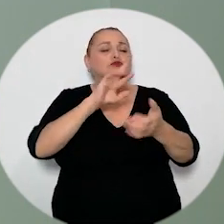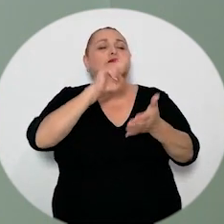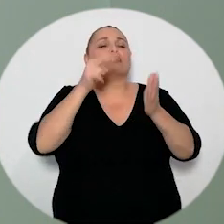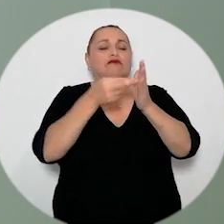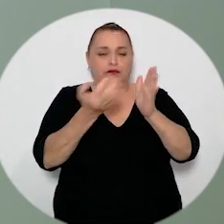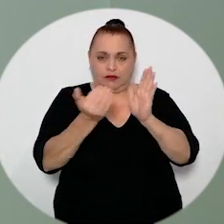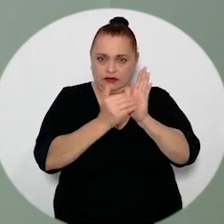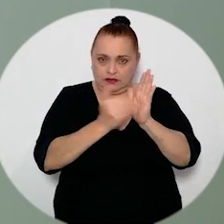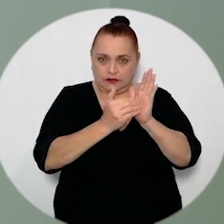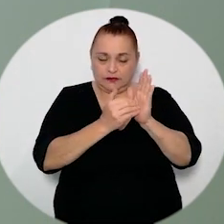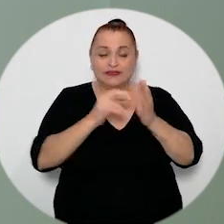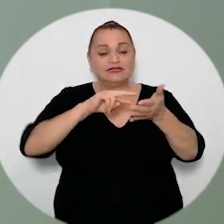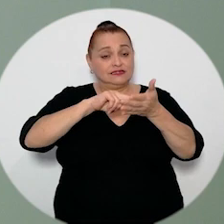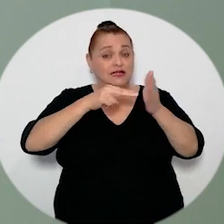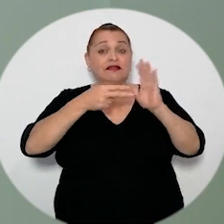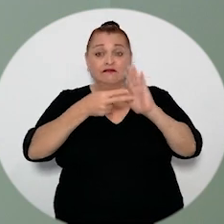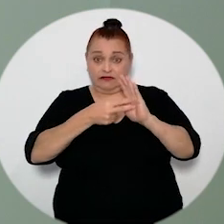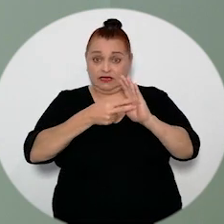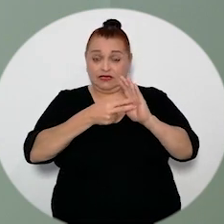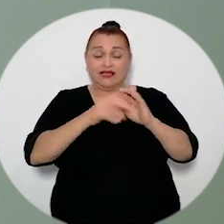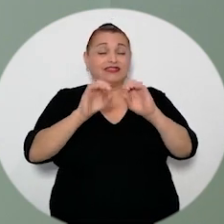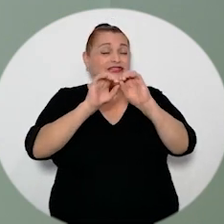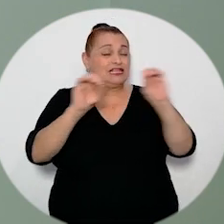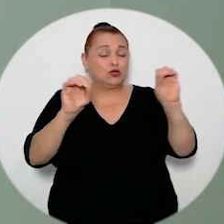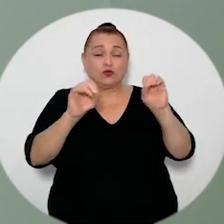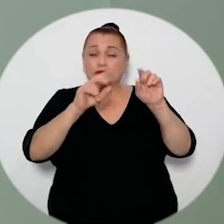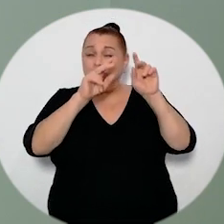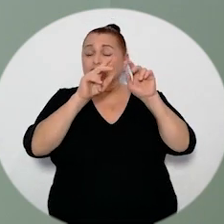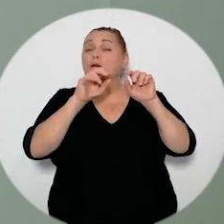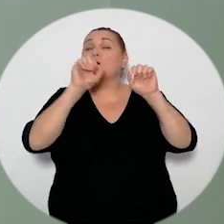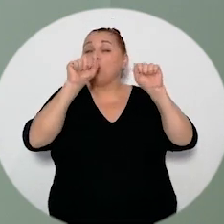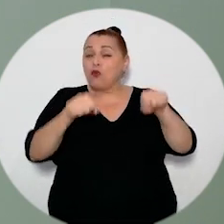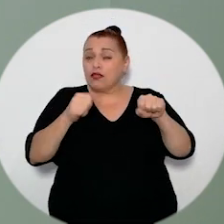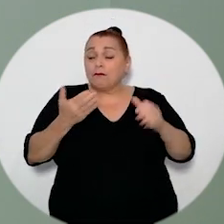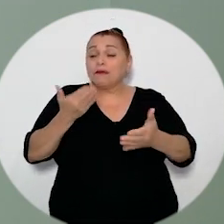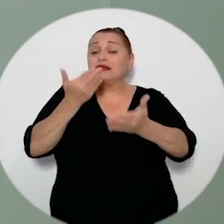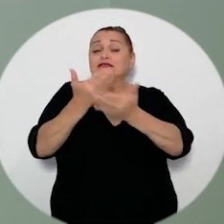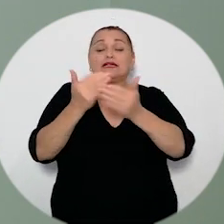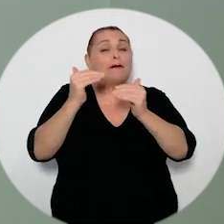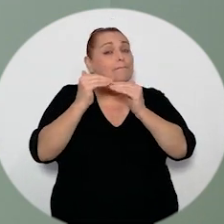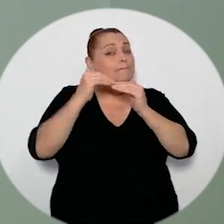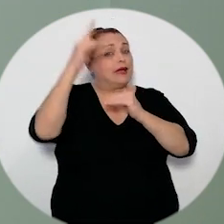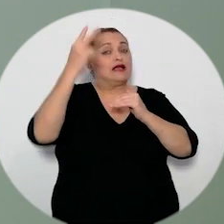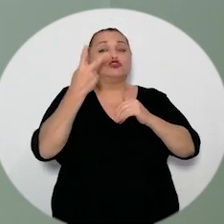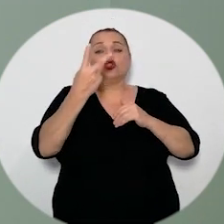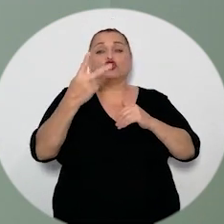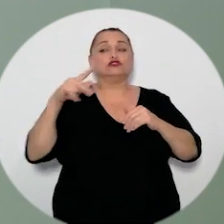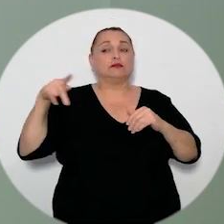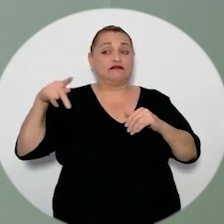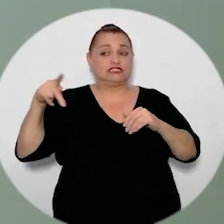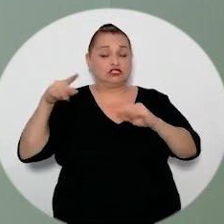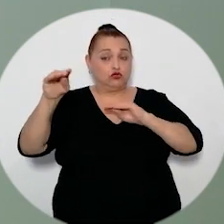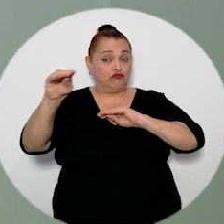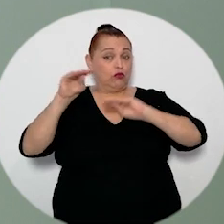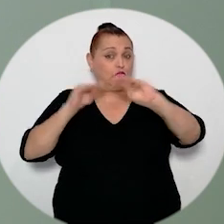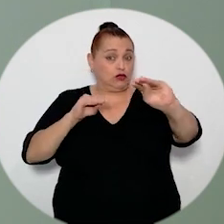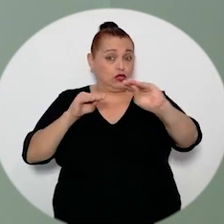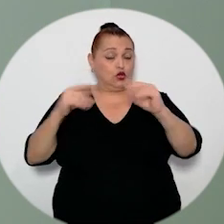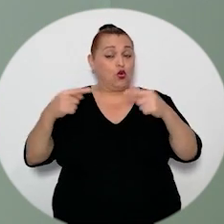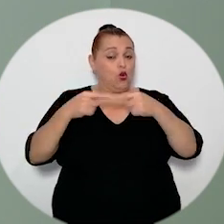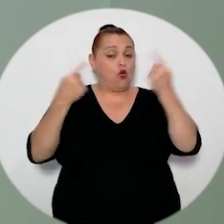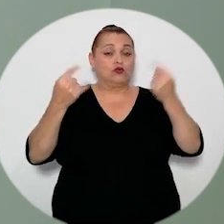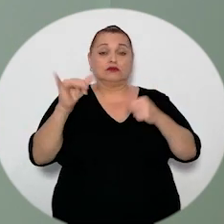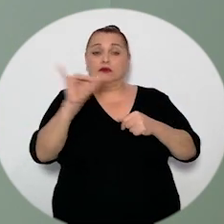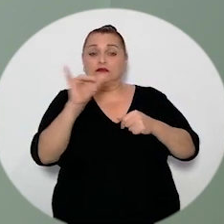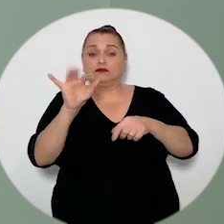ser reiterados. Esto quiere decir que en ningún caso podrá presentarse más de 2 plebiscitos revocatorios en